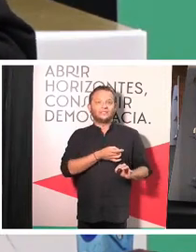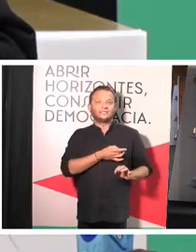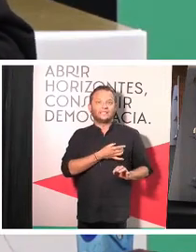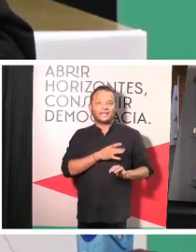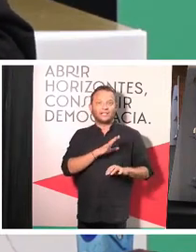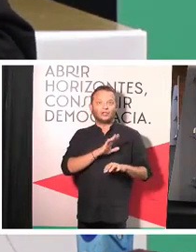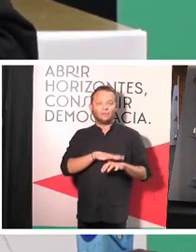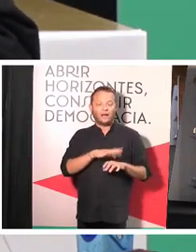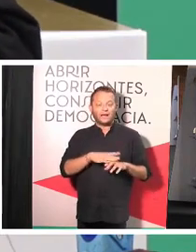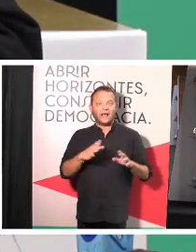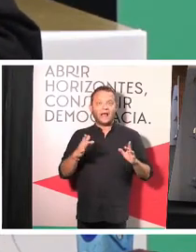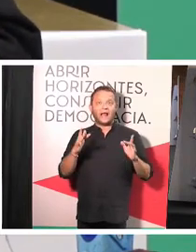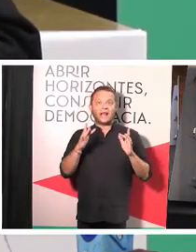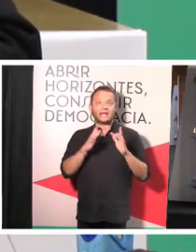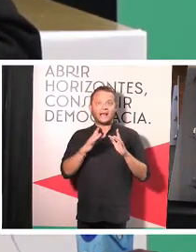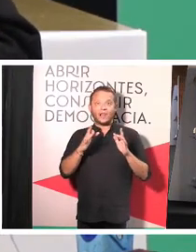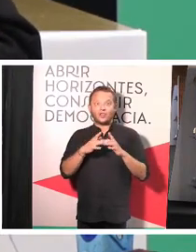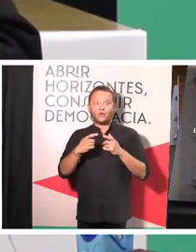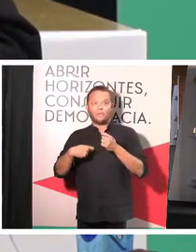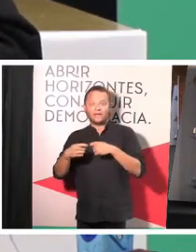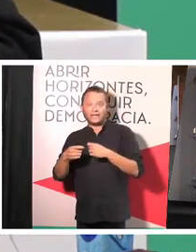para la relación mercantil.